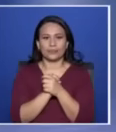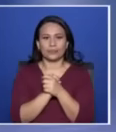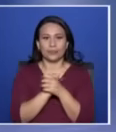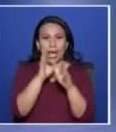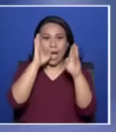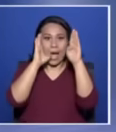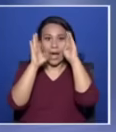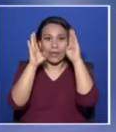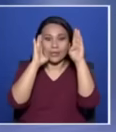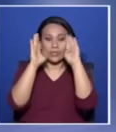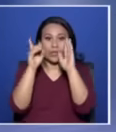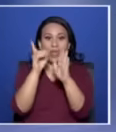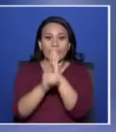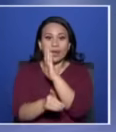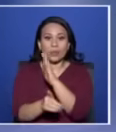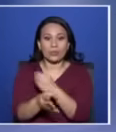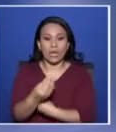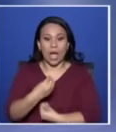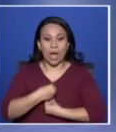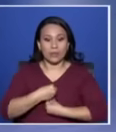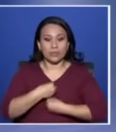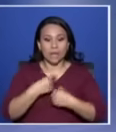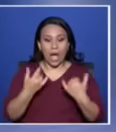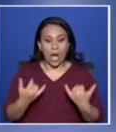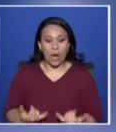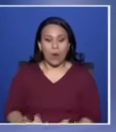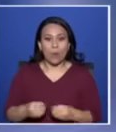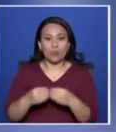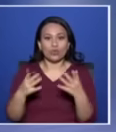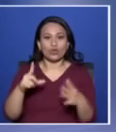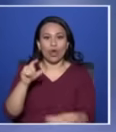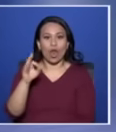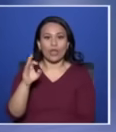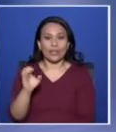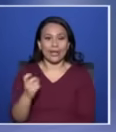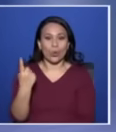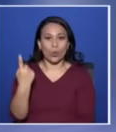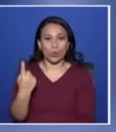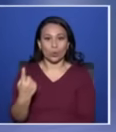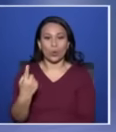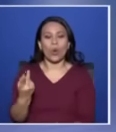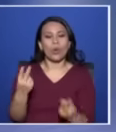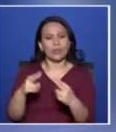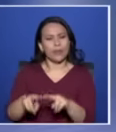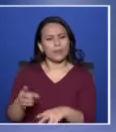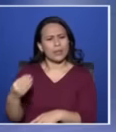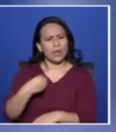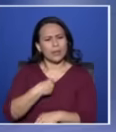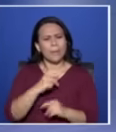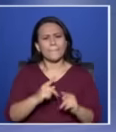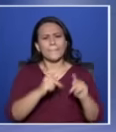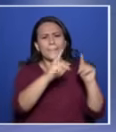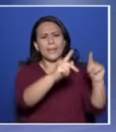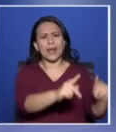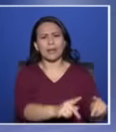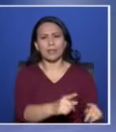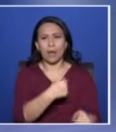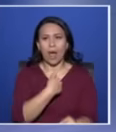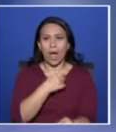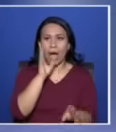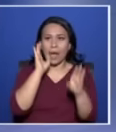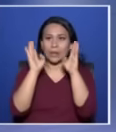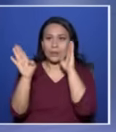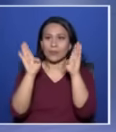Bueno, atención entonces a esa denuncia que se está reportando en mucho lote 1 y también nos estaba dando otra en el sector de la perimetral. Vamos a estar